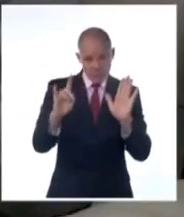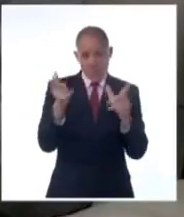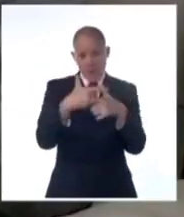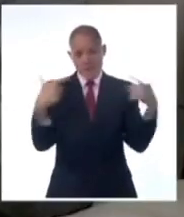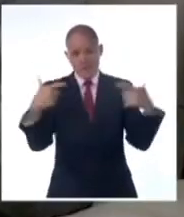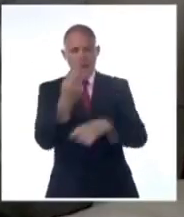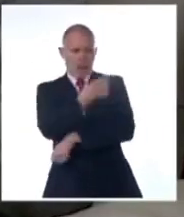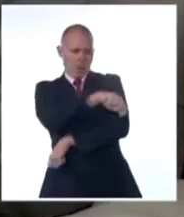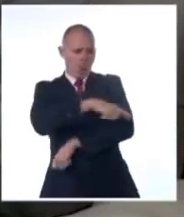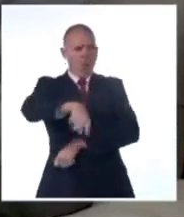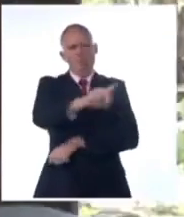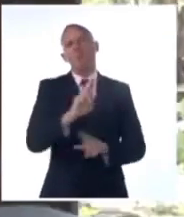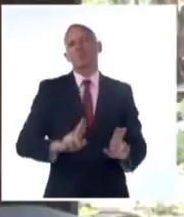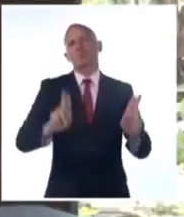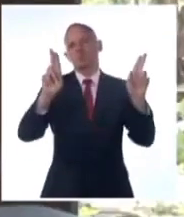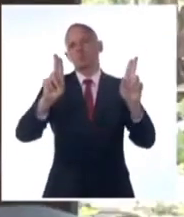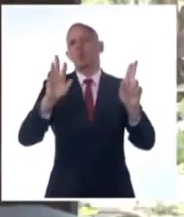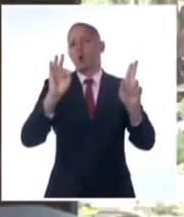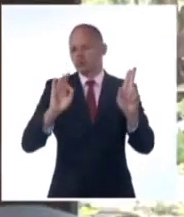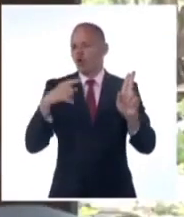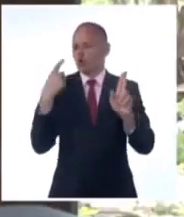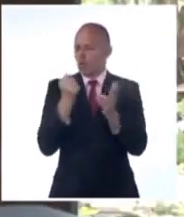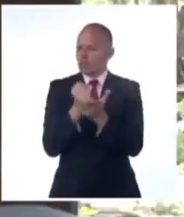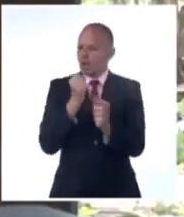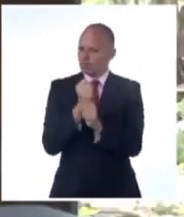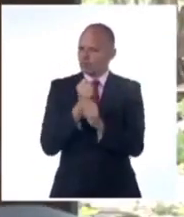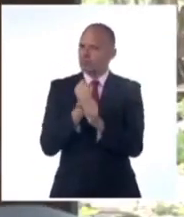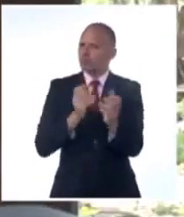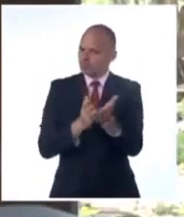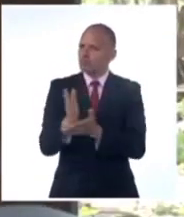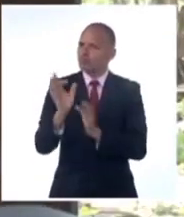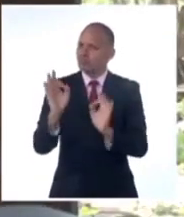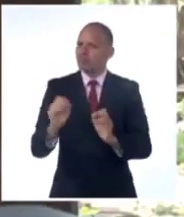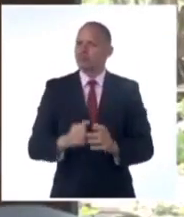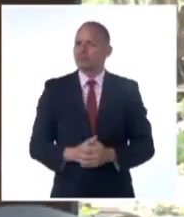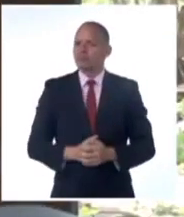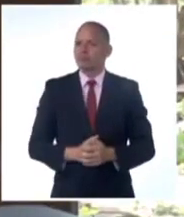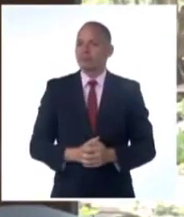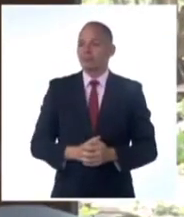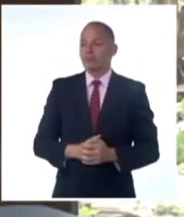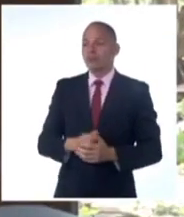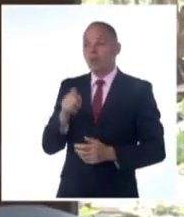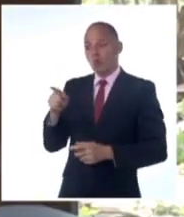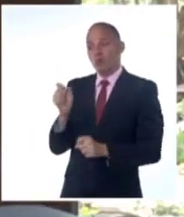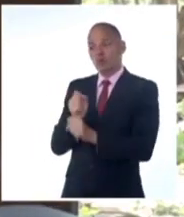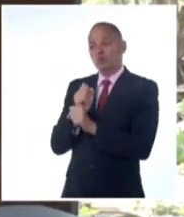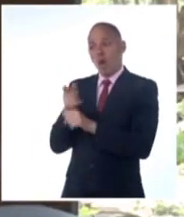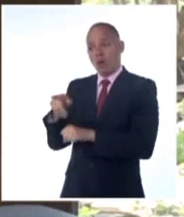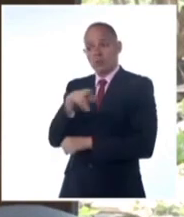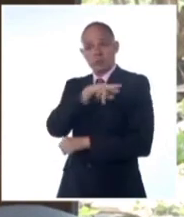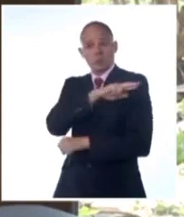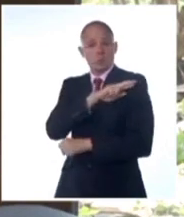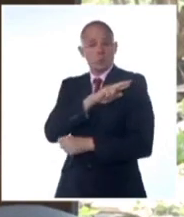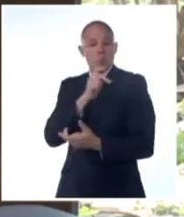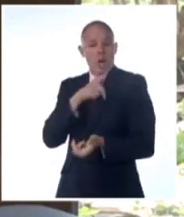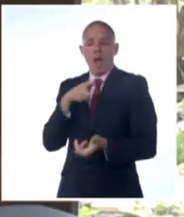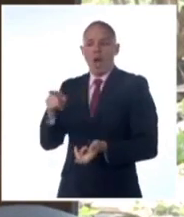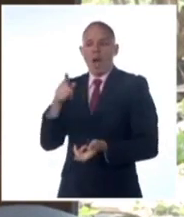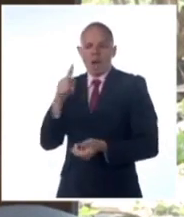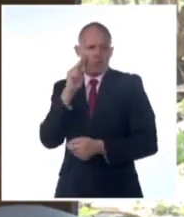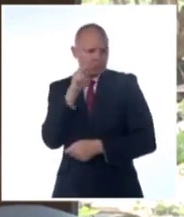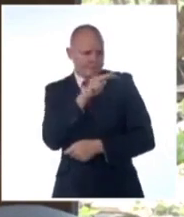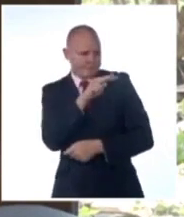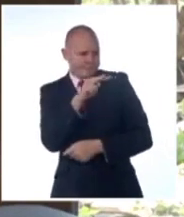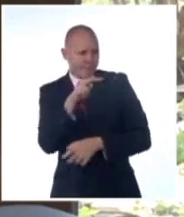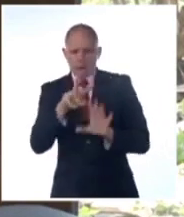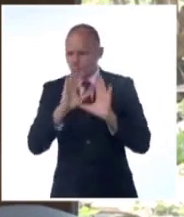ratificamos que seguiremos trabajando en esta dirección. El papel que usted realiza como relatora para nosotros es de sumo